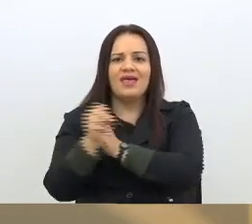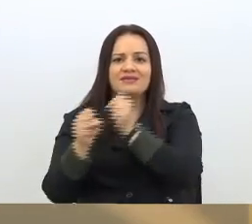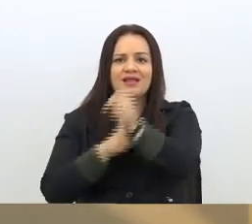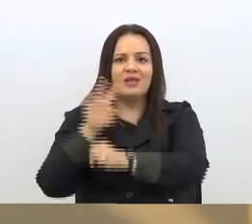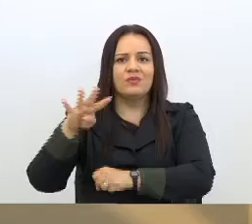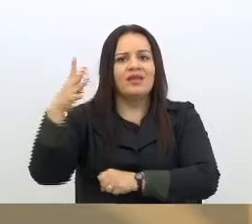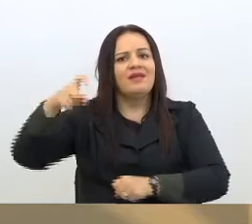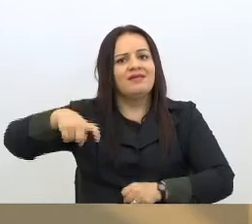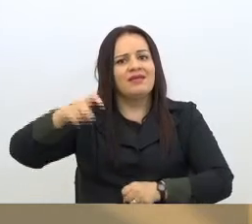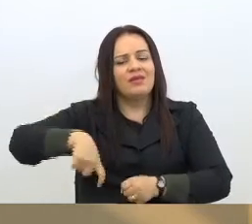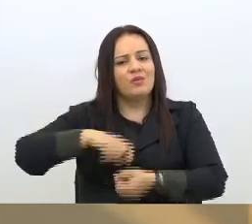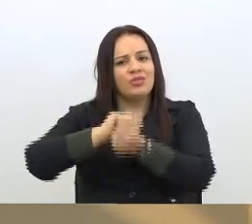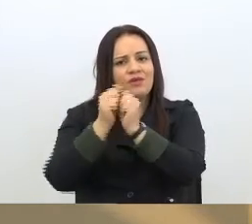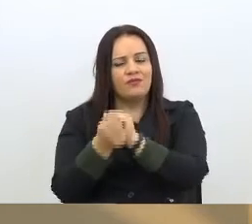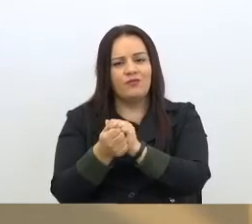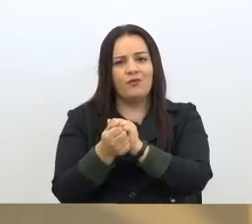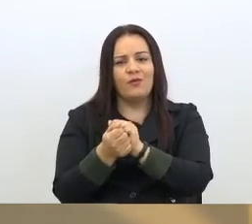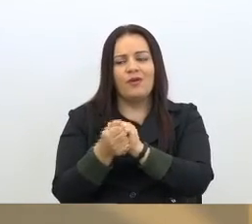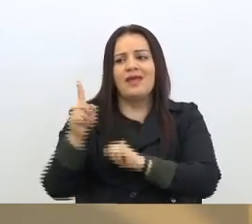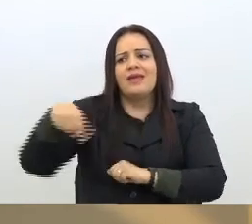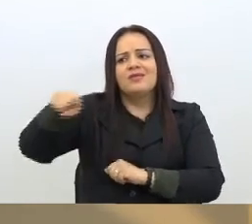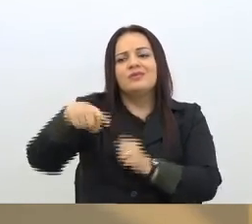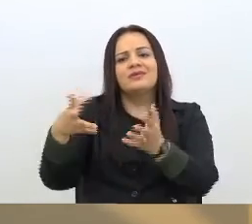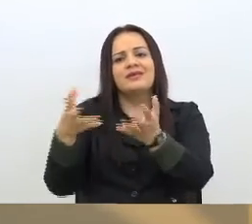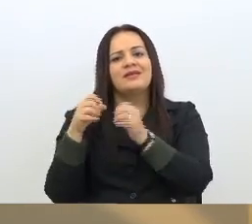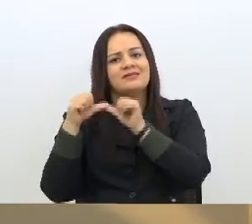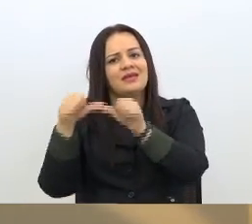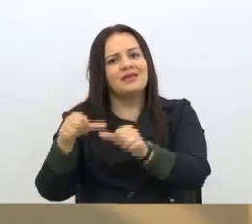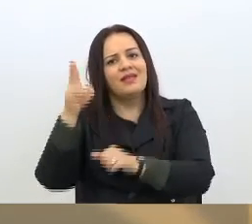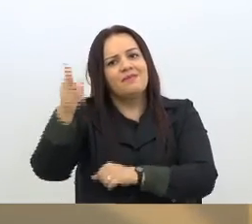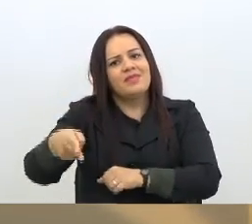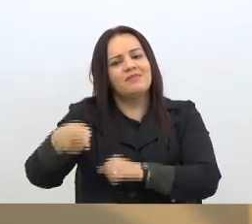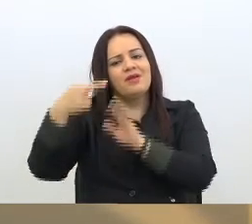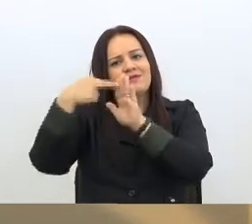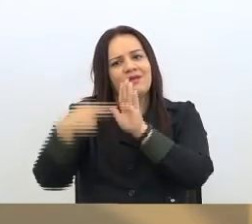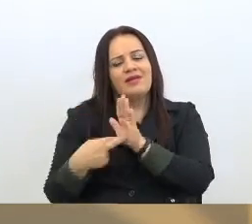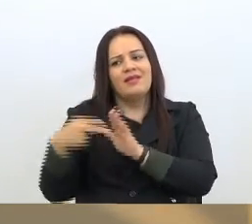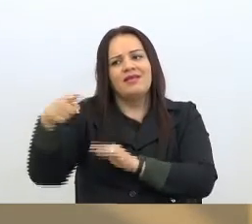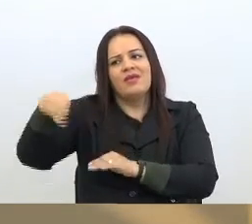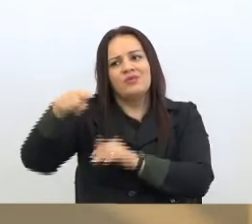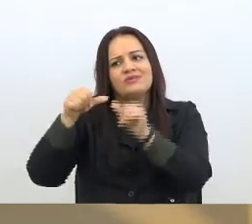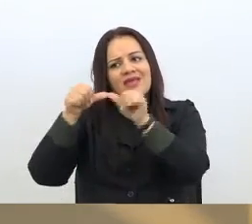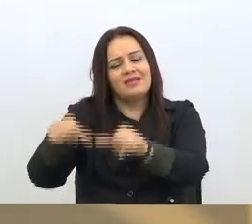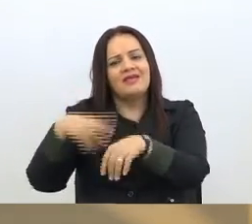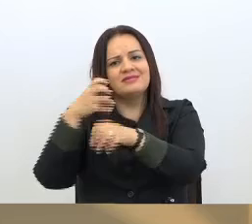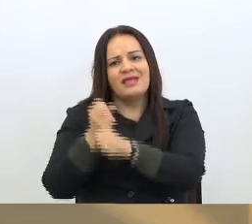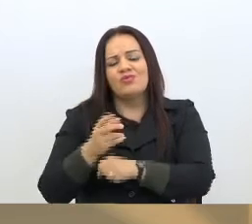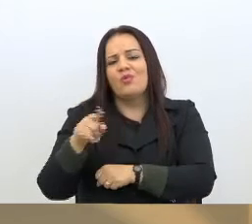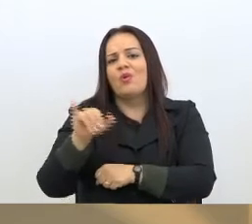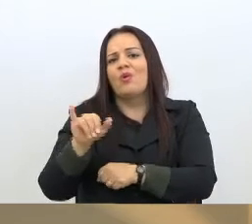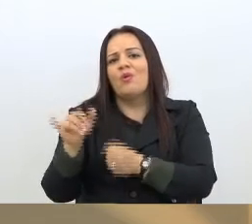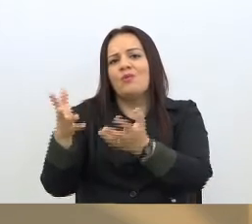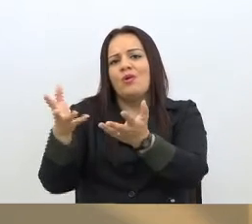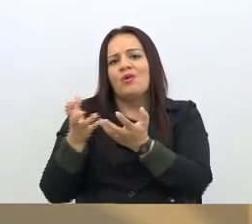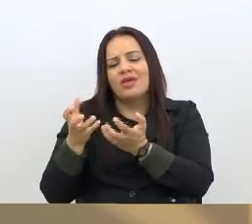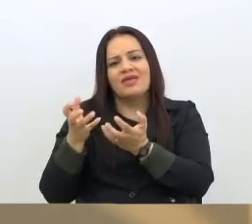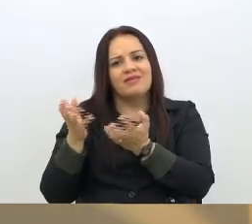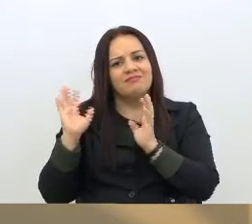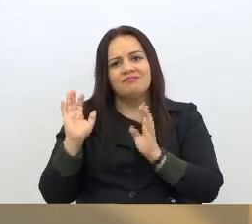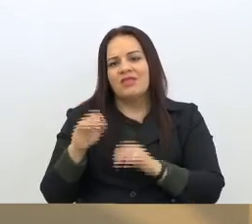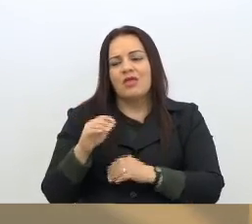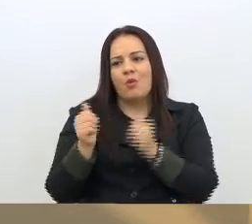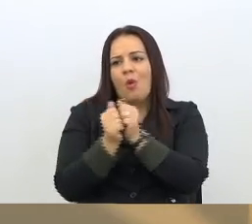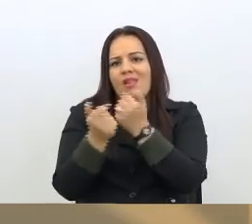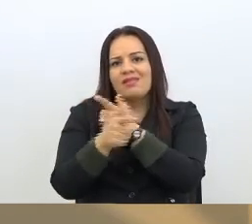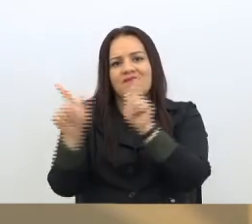requiere de una reforma, es decir, ellos quieren seguir con las mismas reglas para seguir haciendo de las suyas con toda